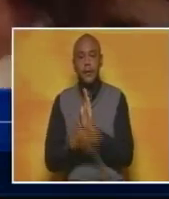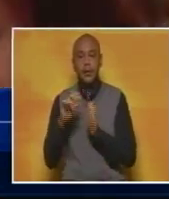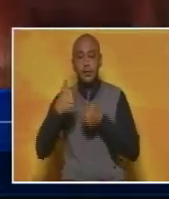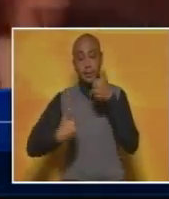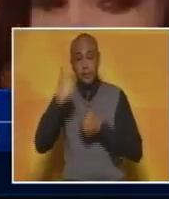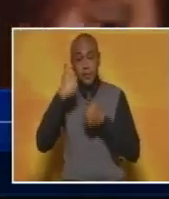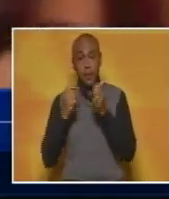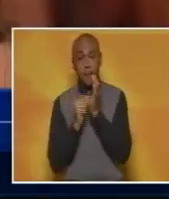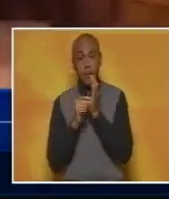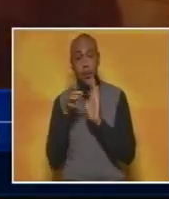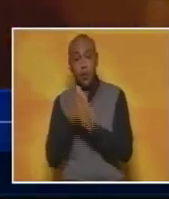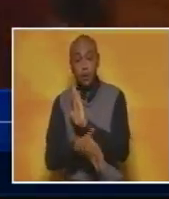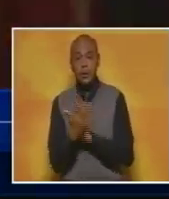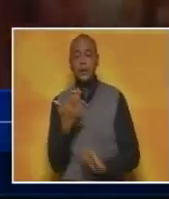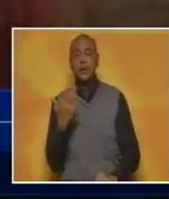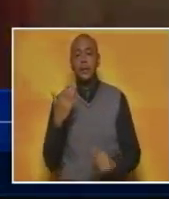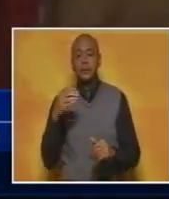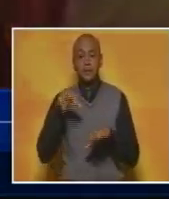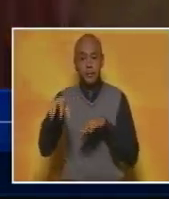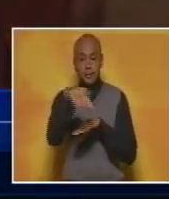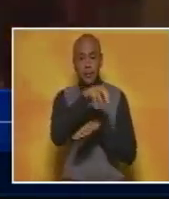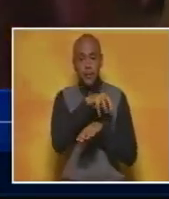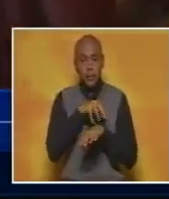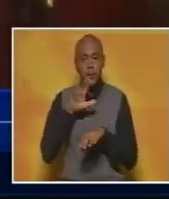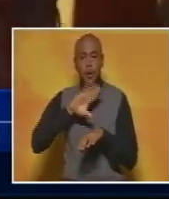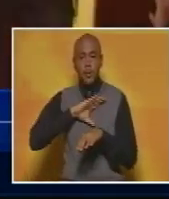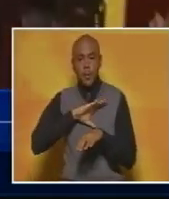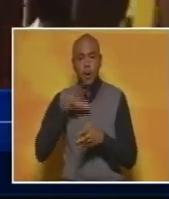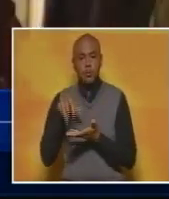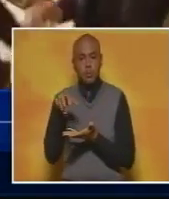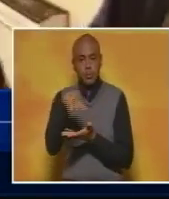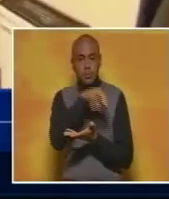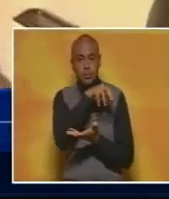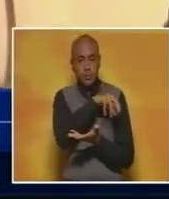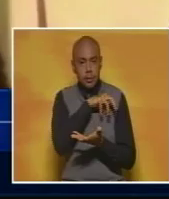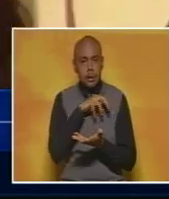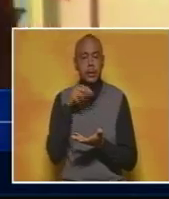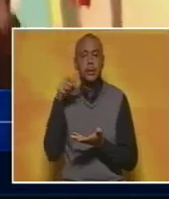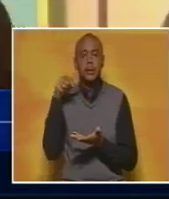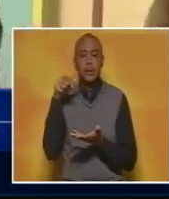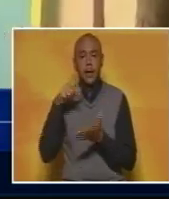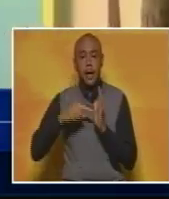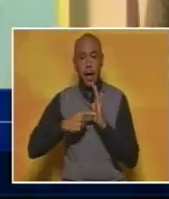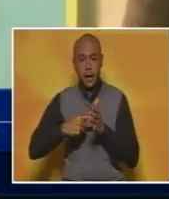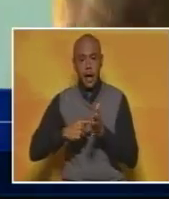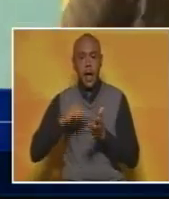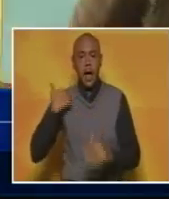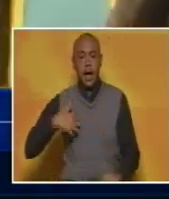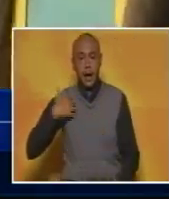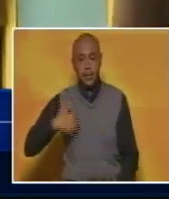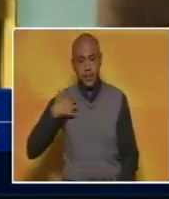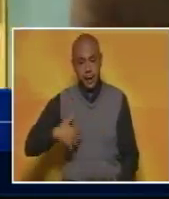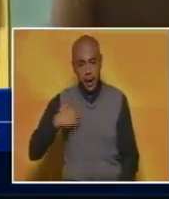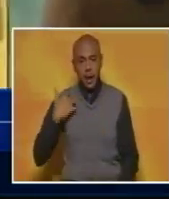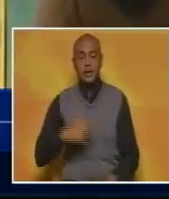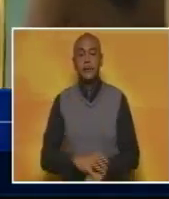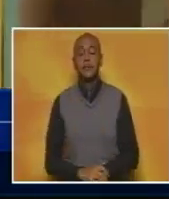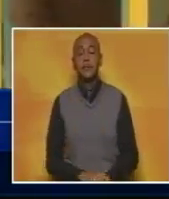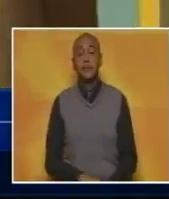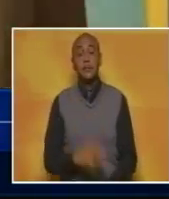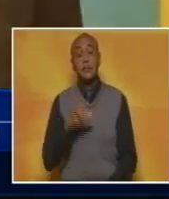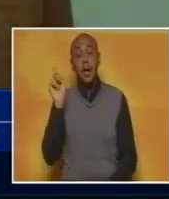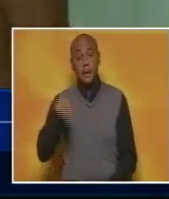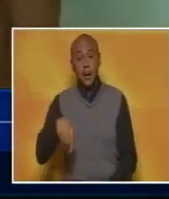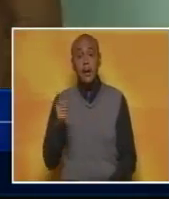diferencia lograda a su favor en algunas provincias como Córdoba, Mendoza y la ciudad de Buenos Aires. En